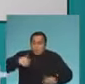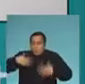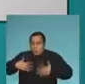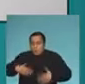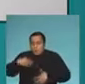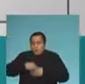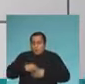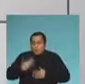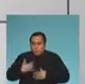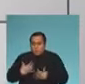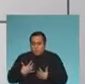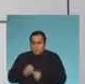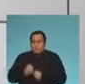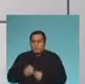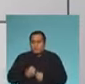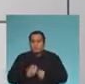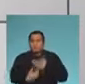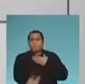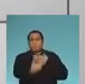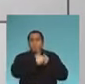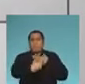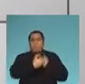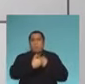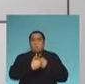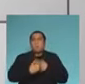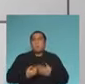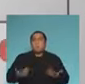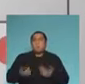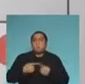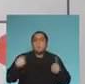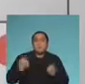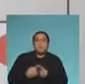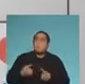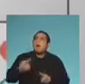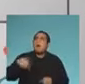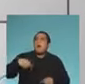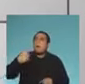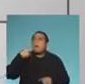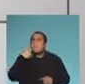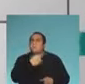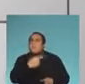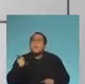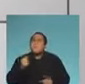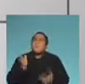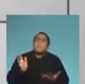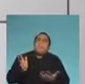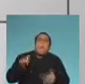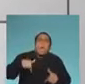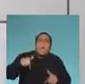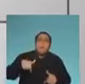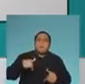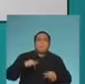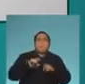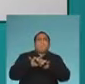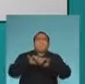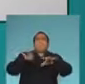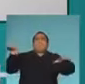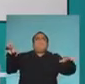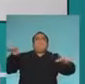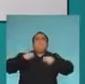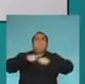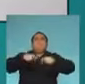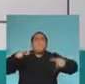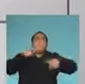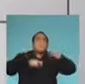internas que todos tenemos y que muchas veces, bueno, vemos claramente que los casos que actualmente están más afectados son las personas más añosas,